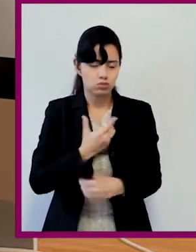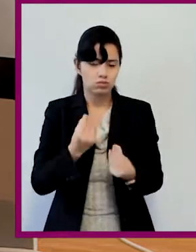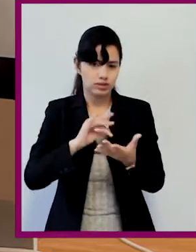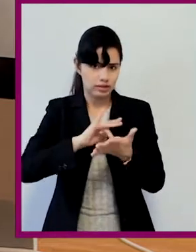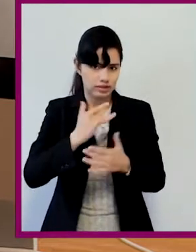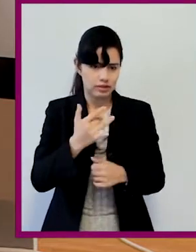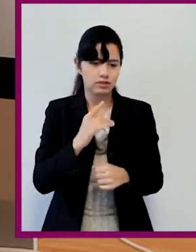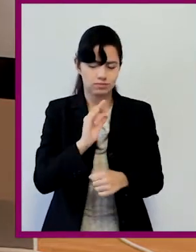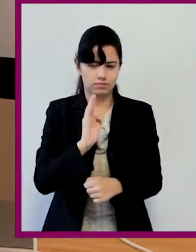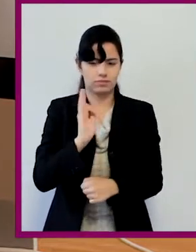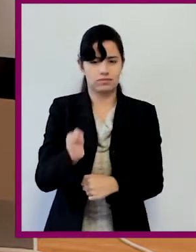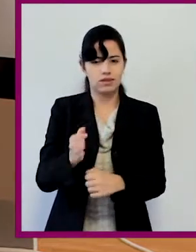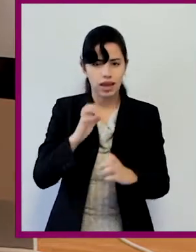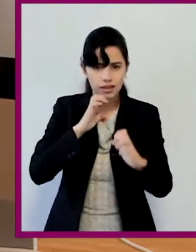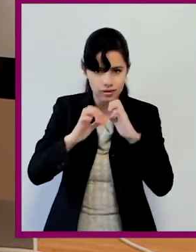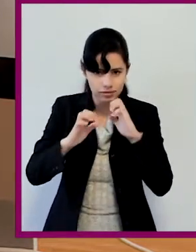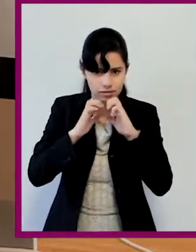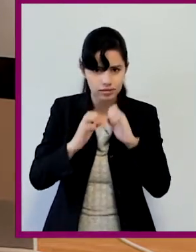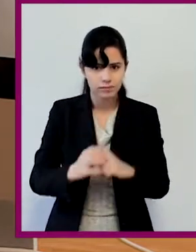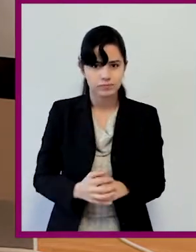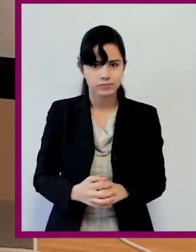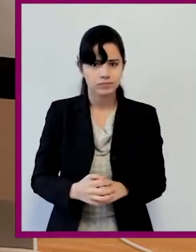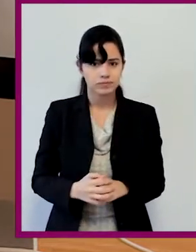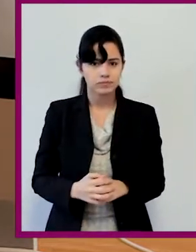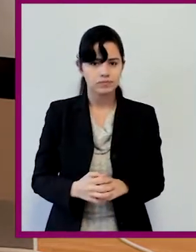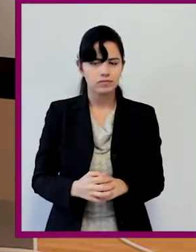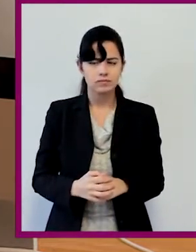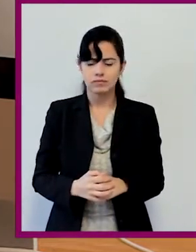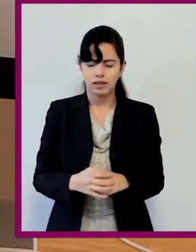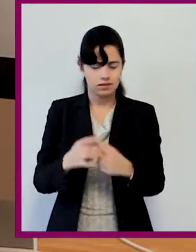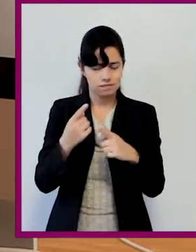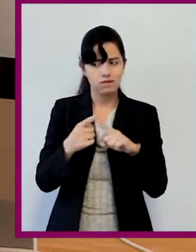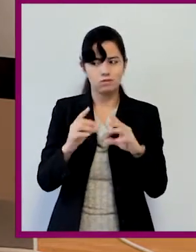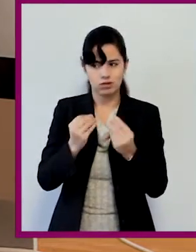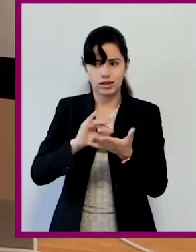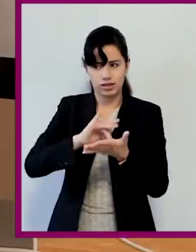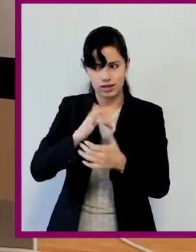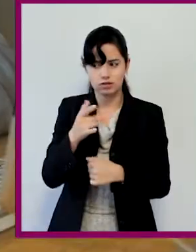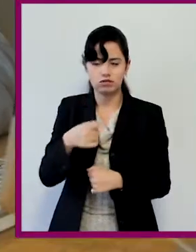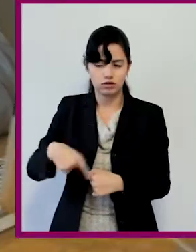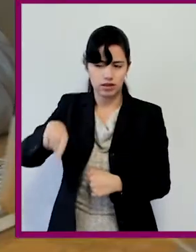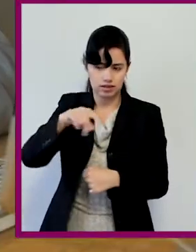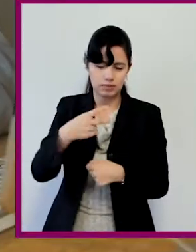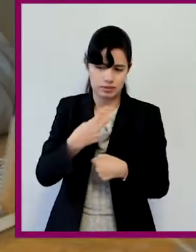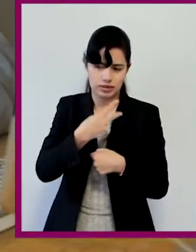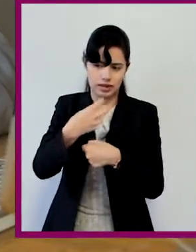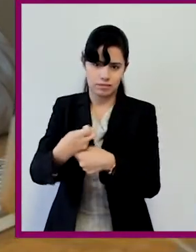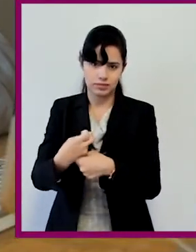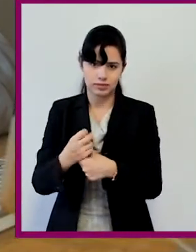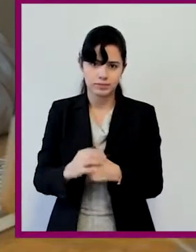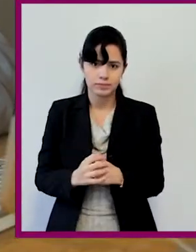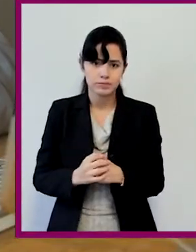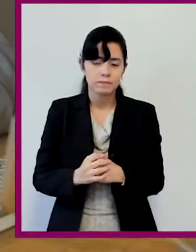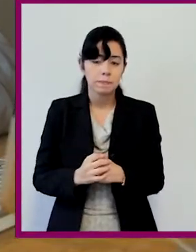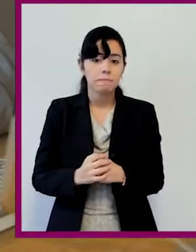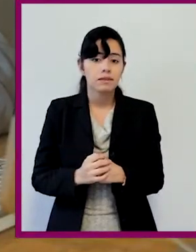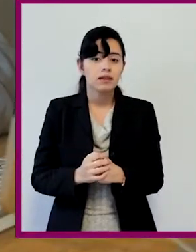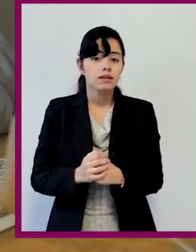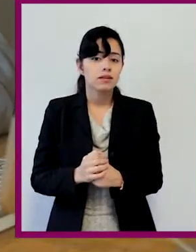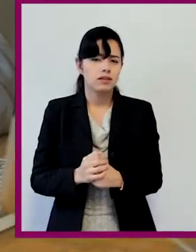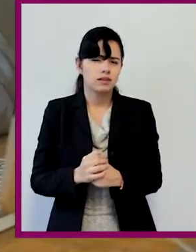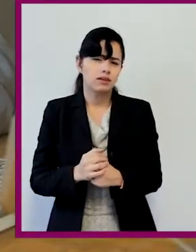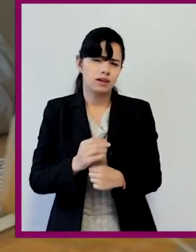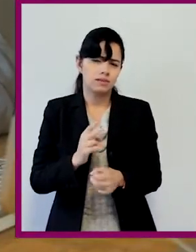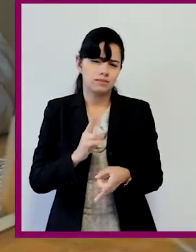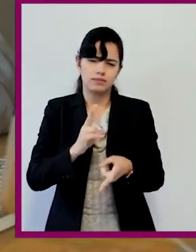nosotros. Al contrario, muchas gracias a ustedes por la invitación. Es un placer. Se habla en muchos sentidos de varios tipos